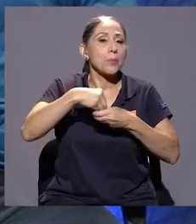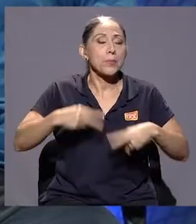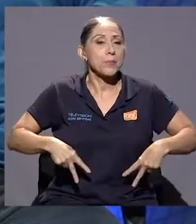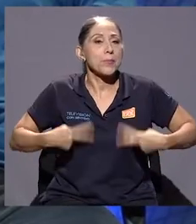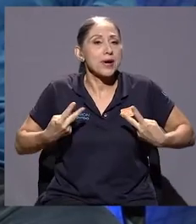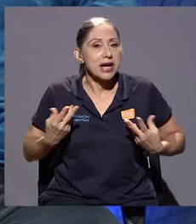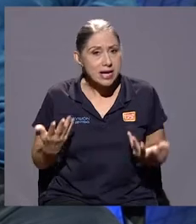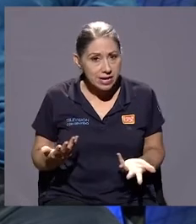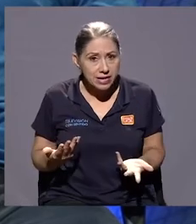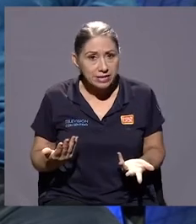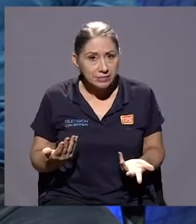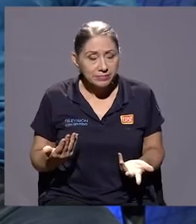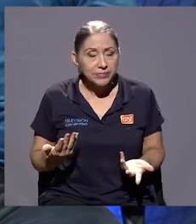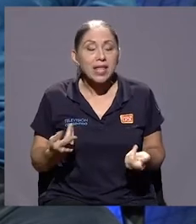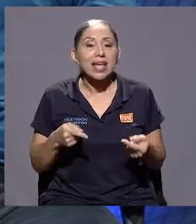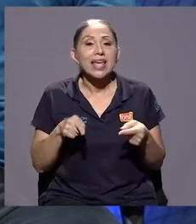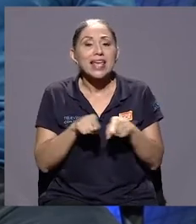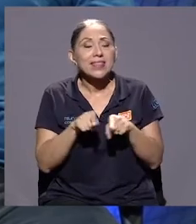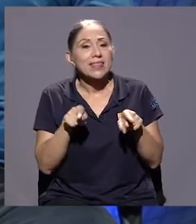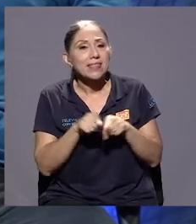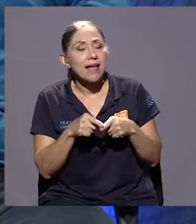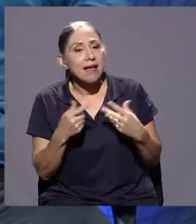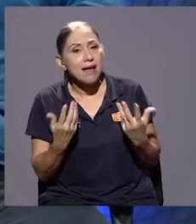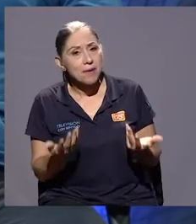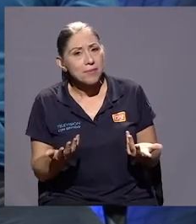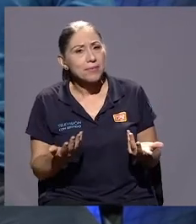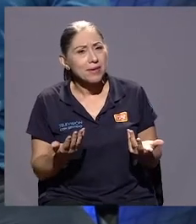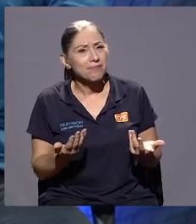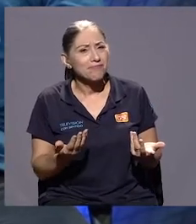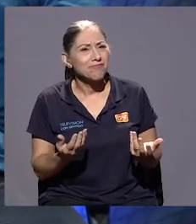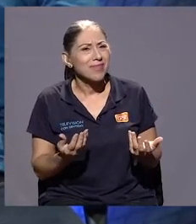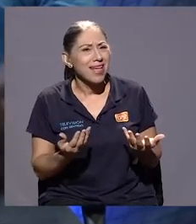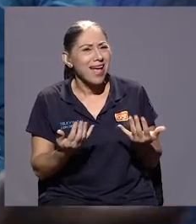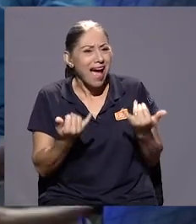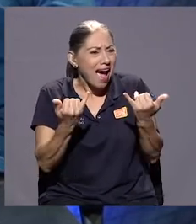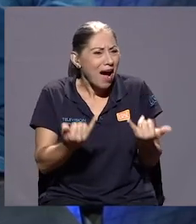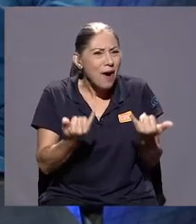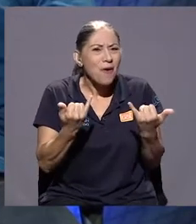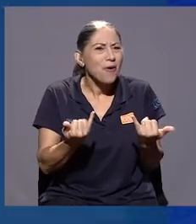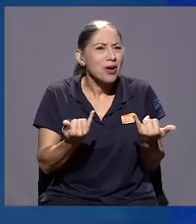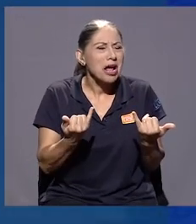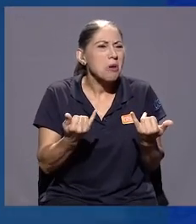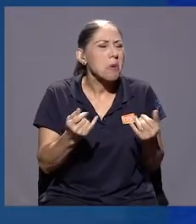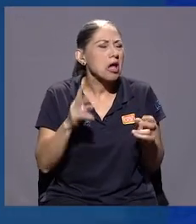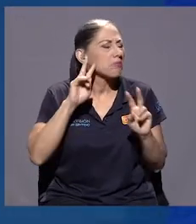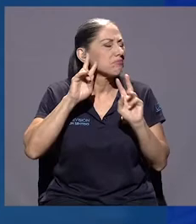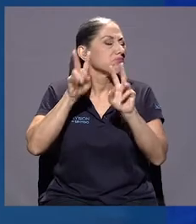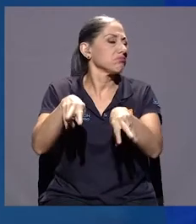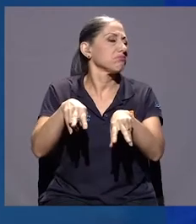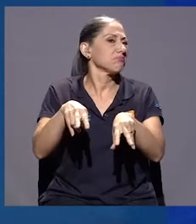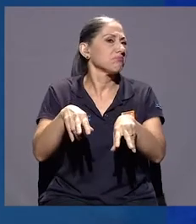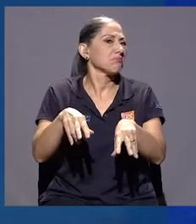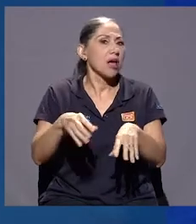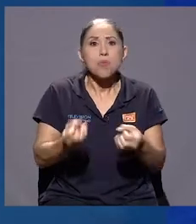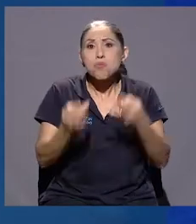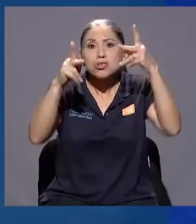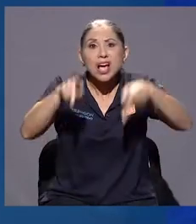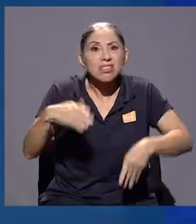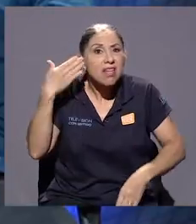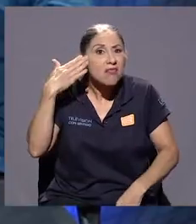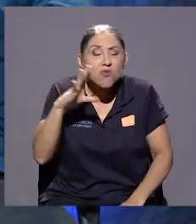me habían mencionado que les da la espalda verde que están invisibilizados mucha gente ni siquiera sabe que hay un río a sus